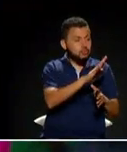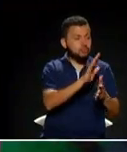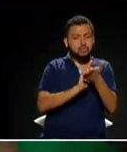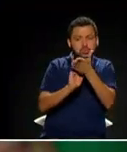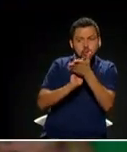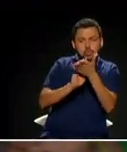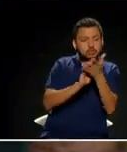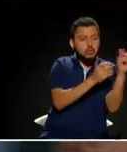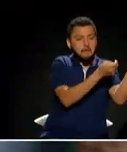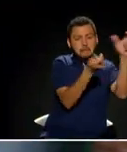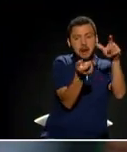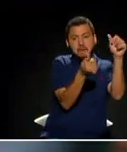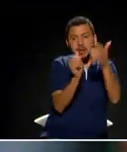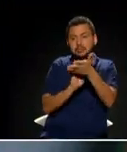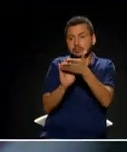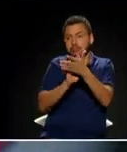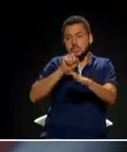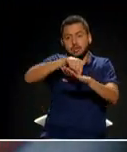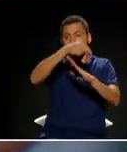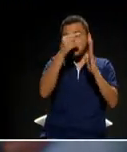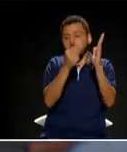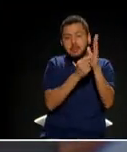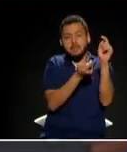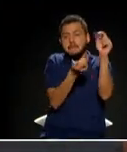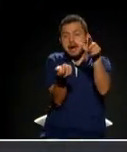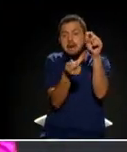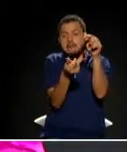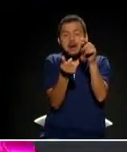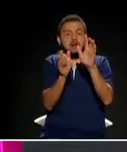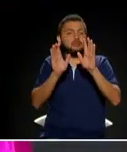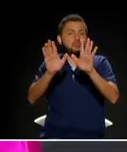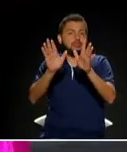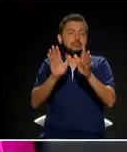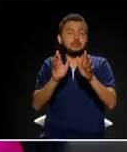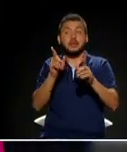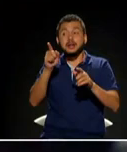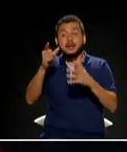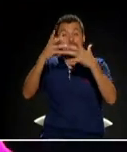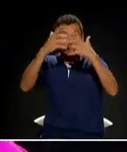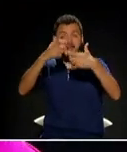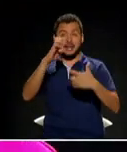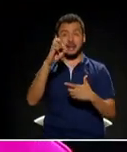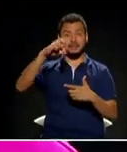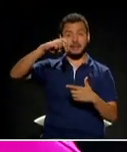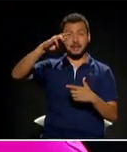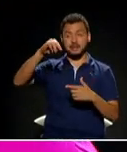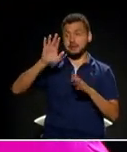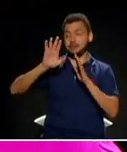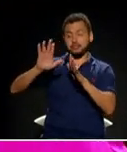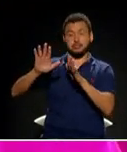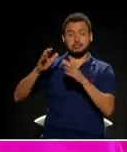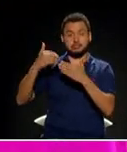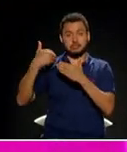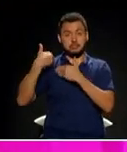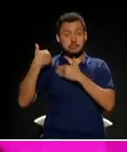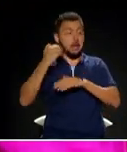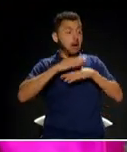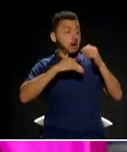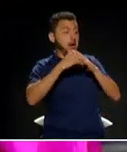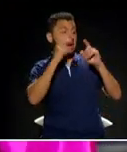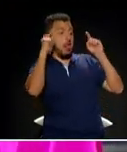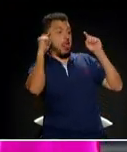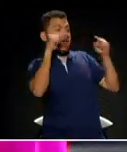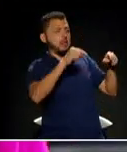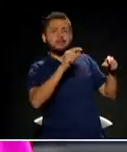transferencias que había previsto entonces frente a esto creo que el presupuesto se va de manera rigurosa con toda la planeación